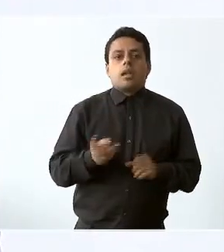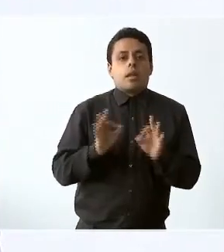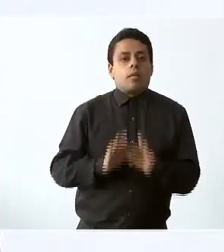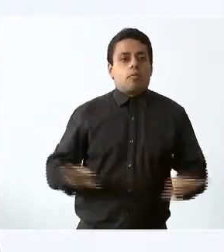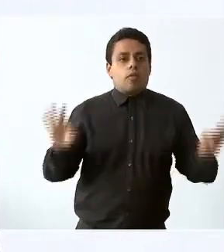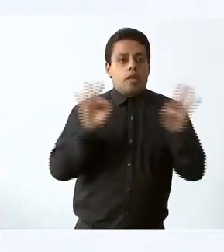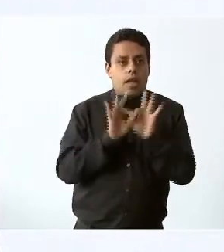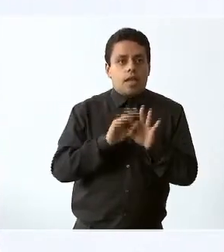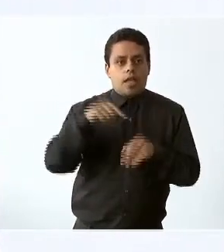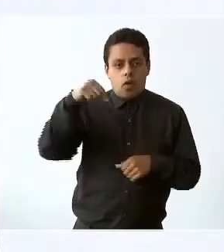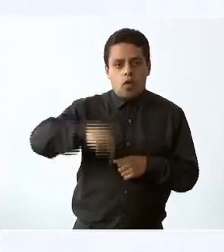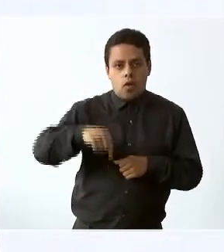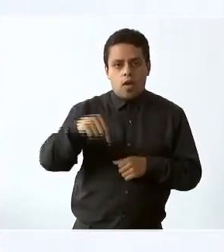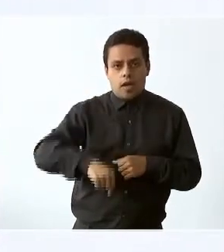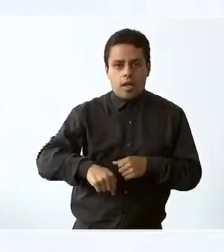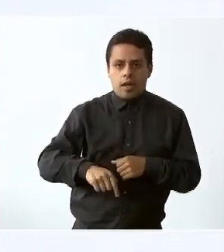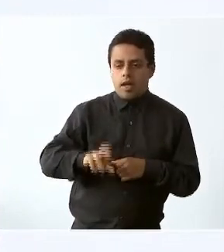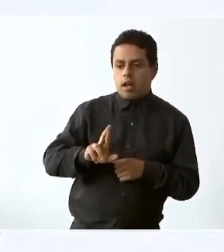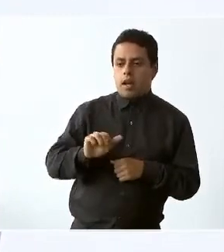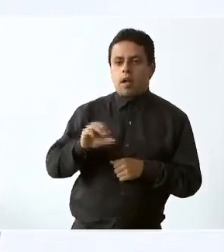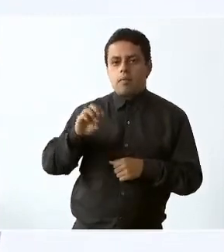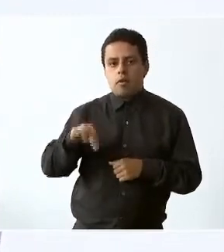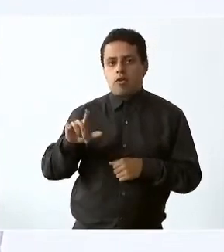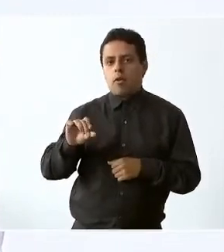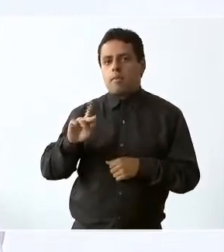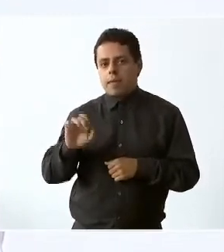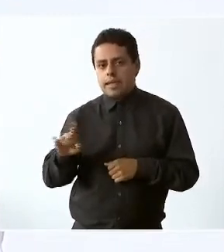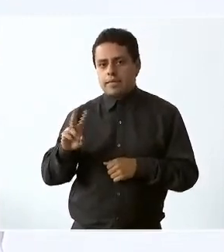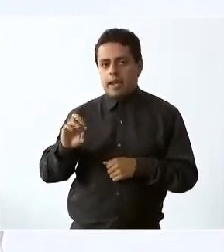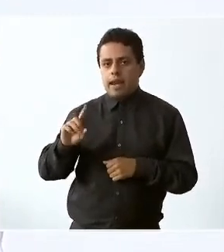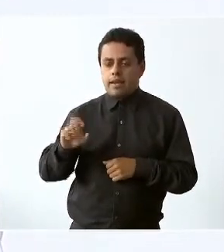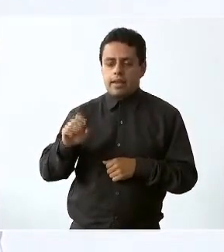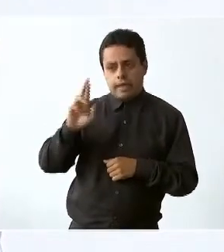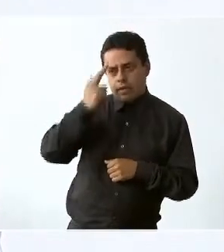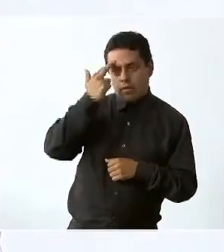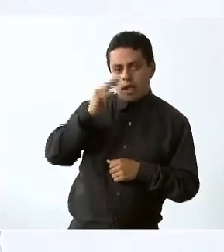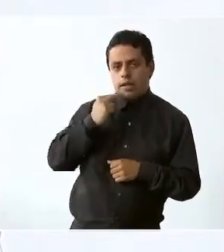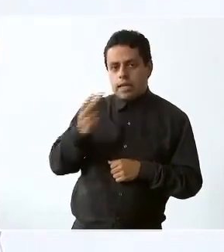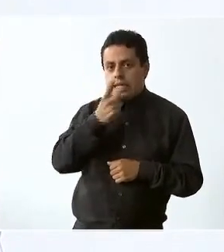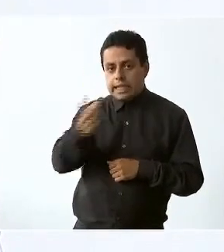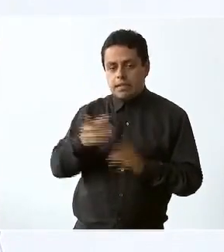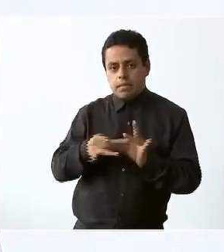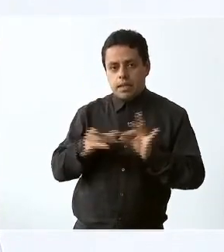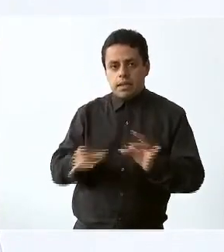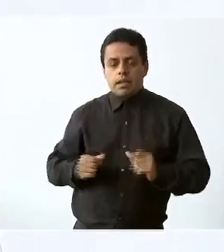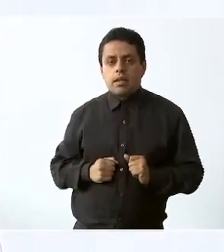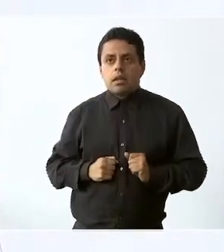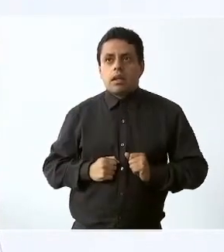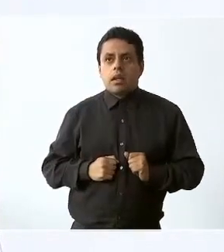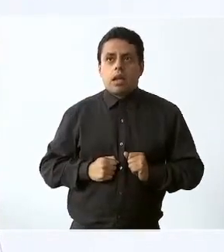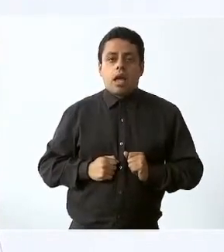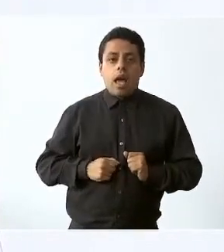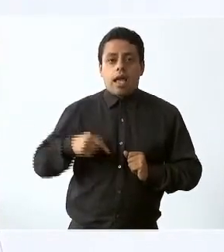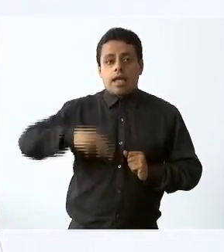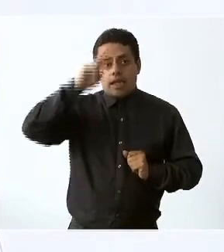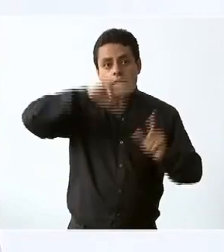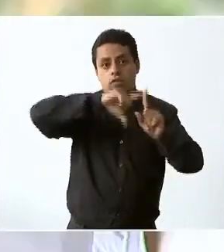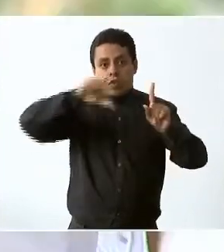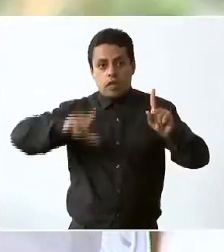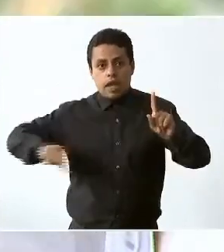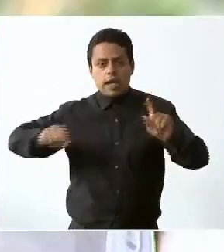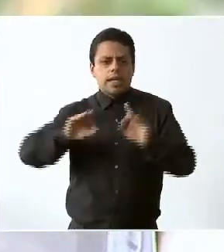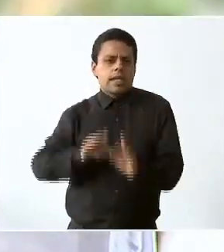importante homenaje al autor de zozobra y El son del corazón. El homenaje nacional de López Velarde